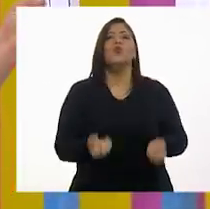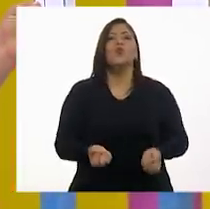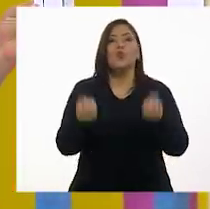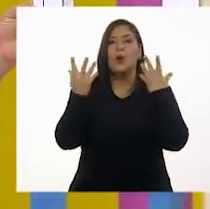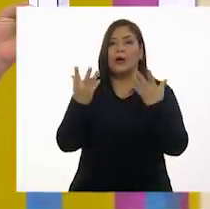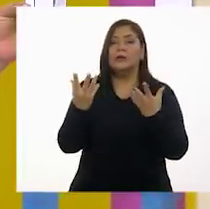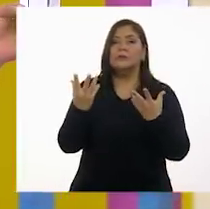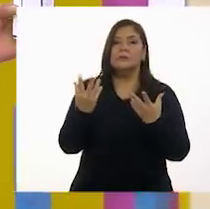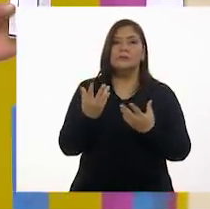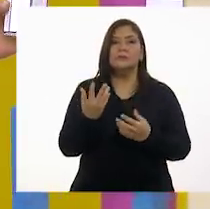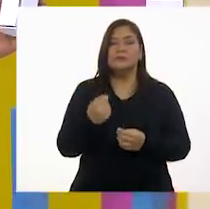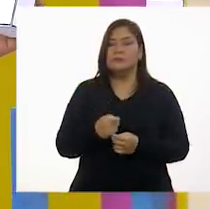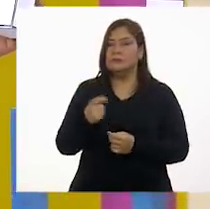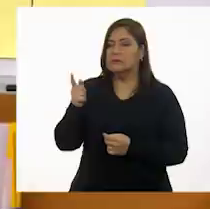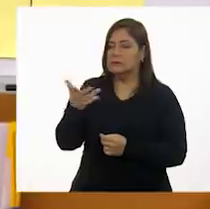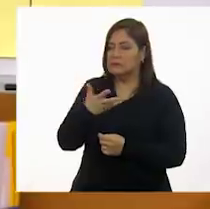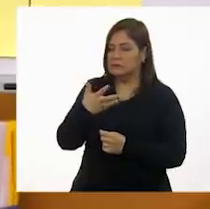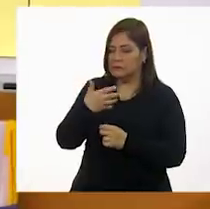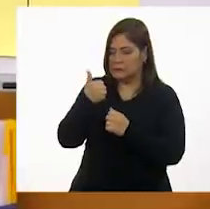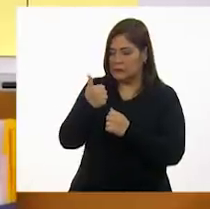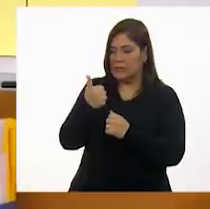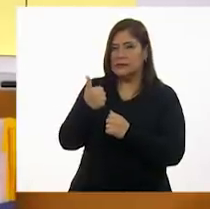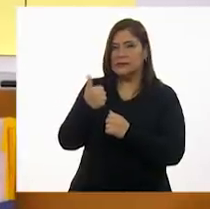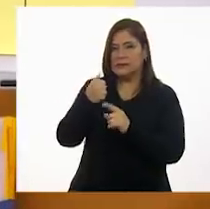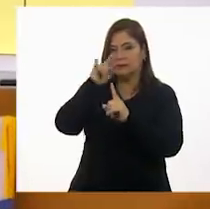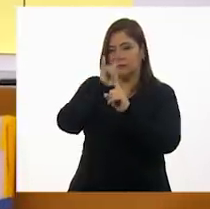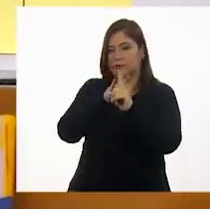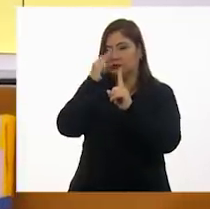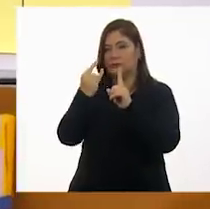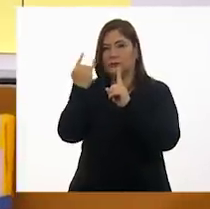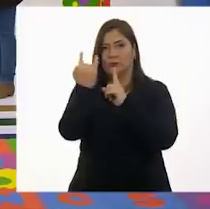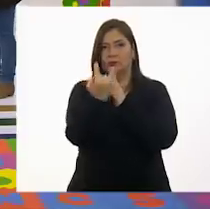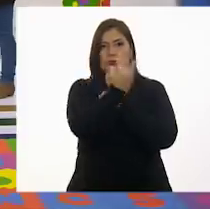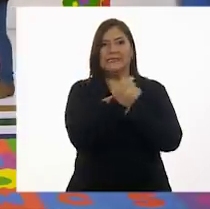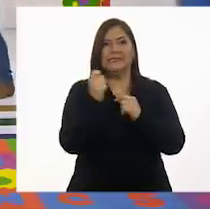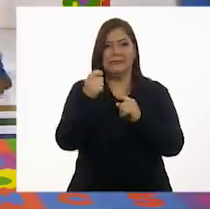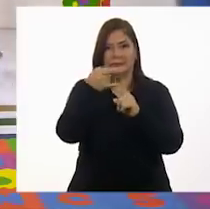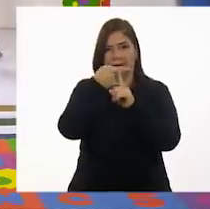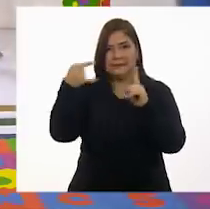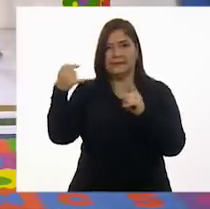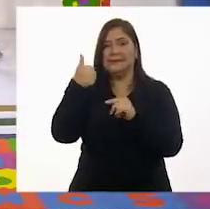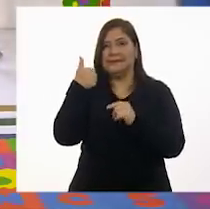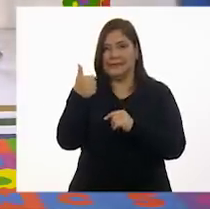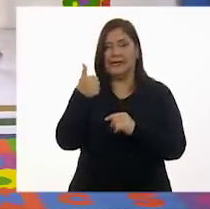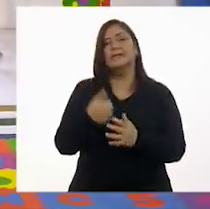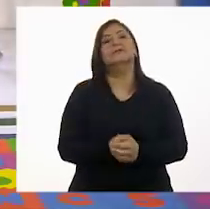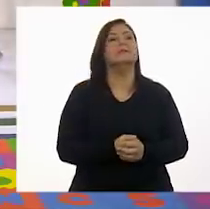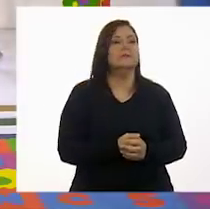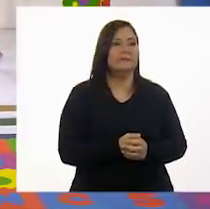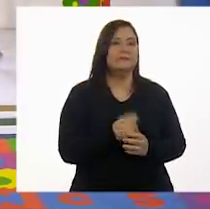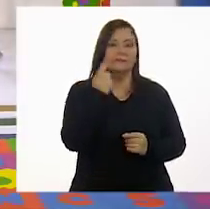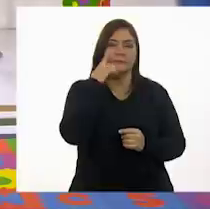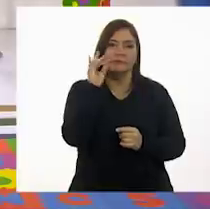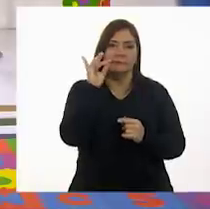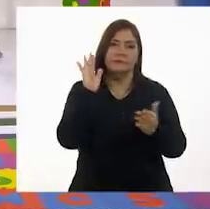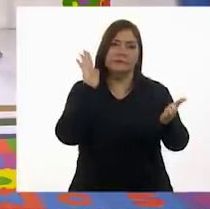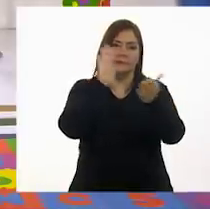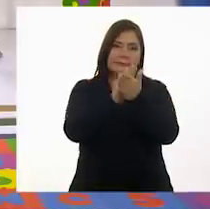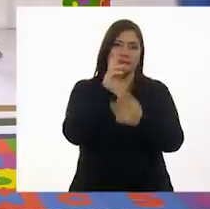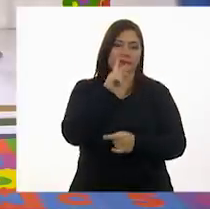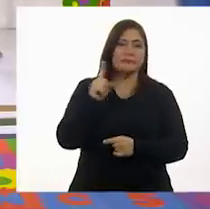son? Si tiene 6 lados, son 6 rectángulos. Muy bien, vamos a pegarlos entonces. Vamos a pegar 6 rectángulos.